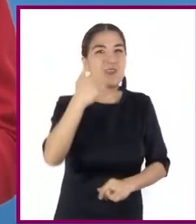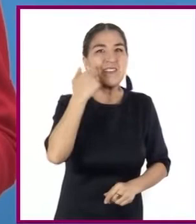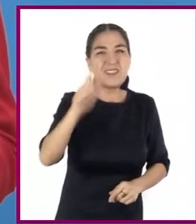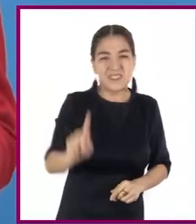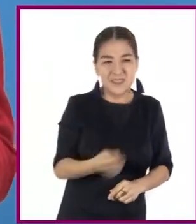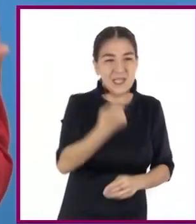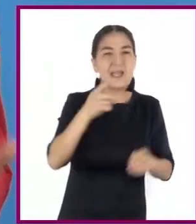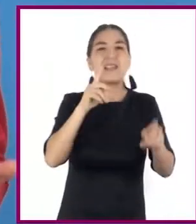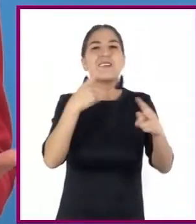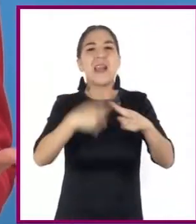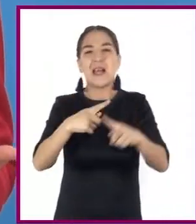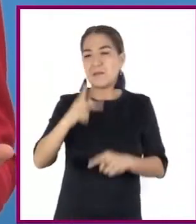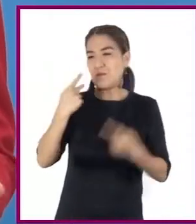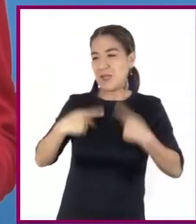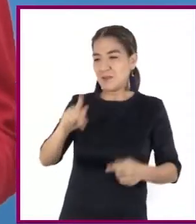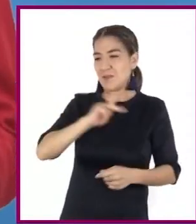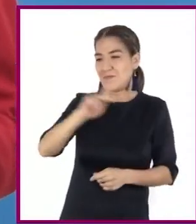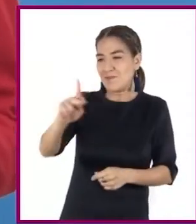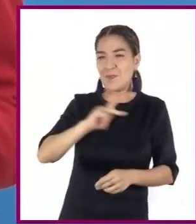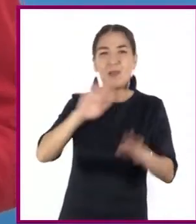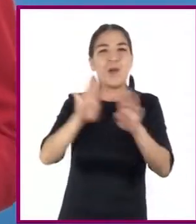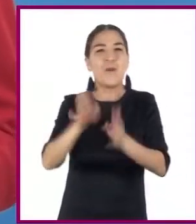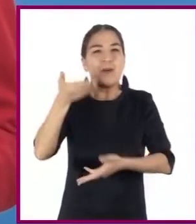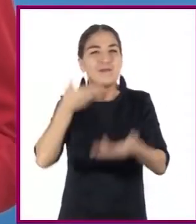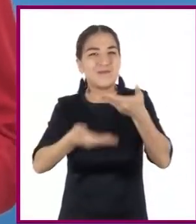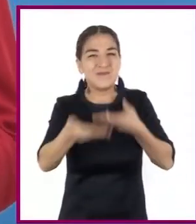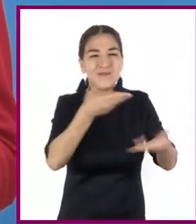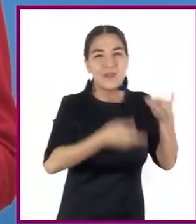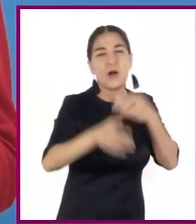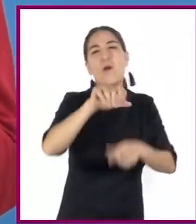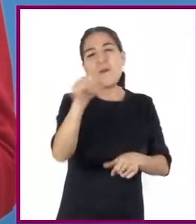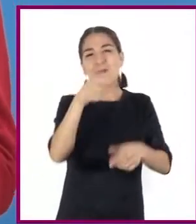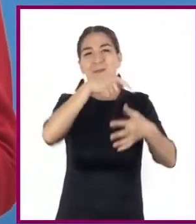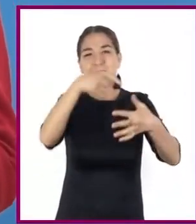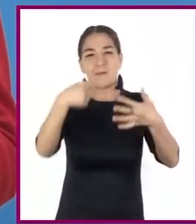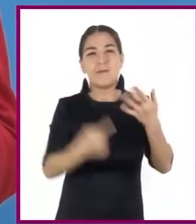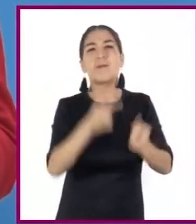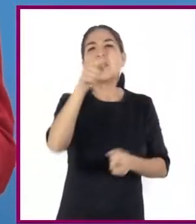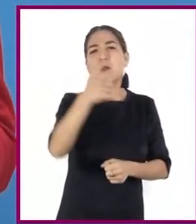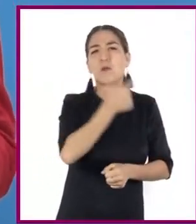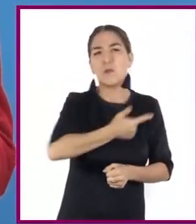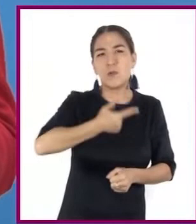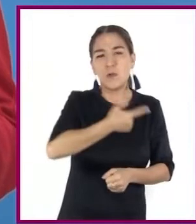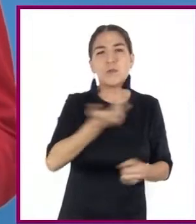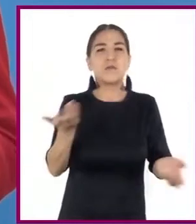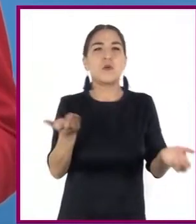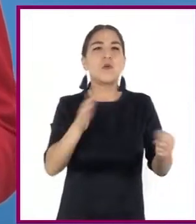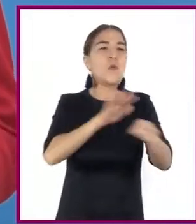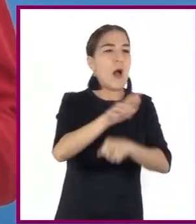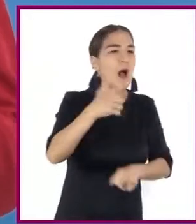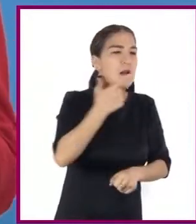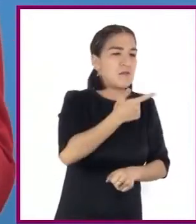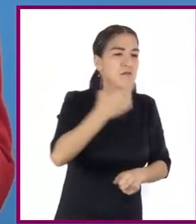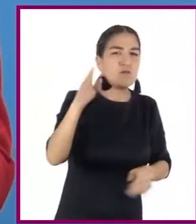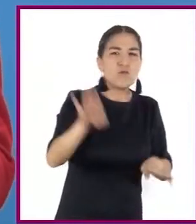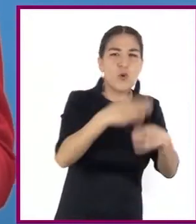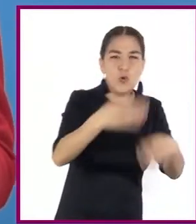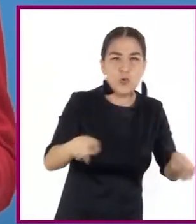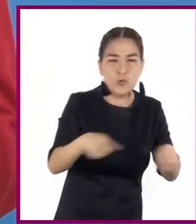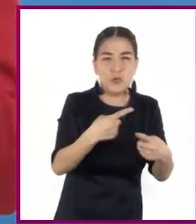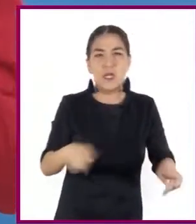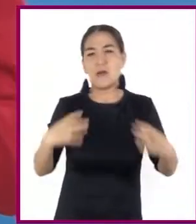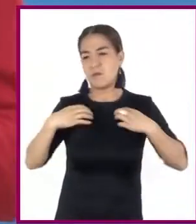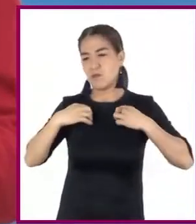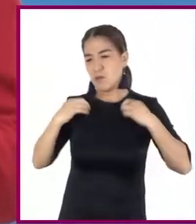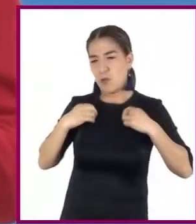identificarse, con quiénes interactuar, entre otros aspectos, hasta en sus gustos por algún género de música, estilo de